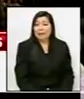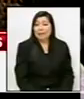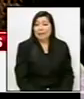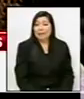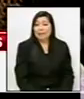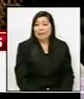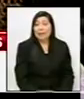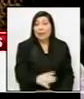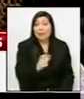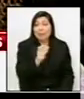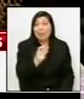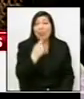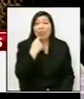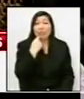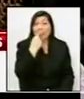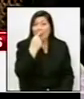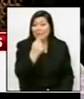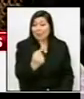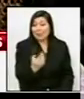los denunciados